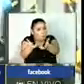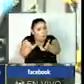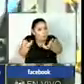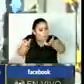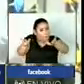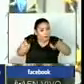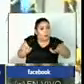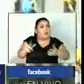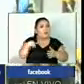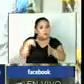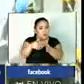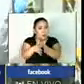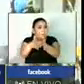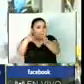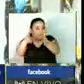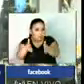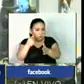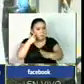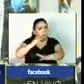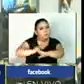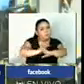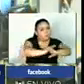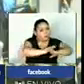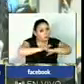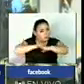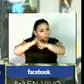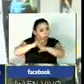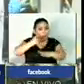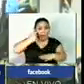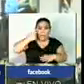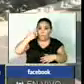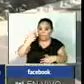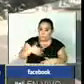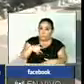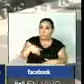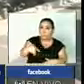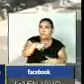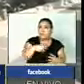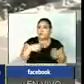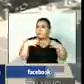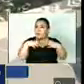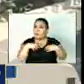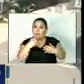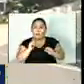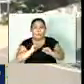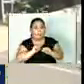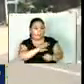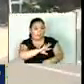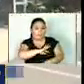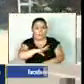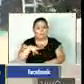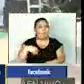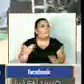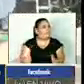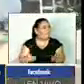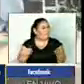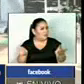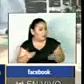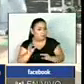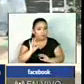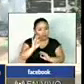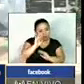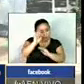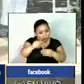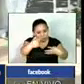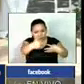Y para evitar que se disparen los contagios y poner en riesgo la salud y hasta la vida de la familia, lo mejor es acatar